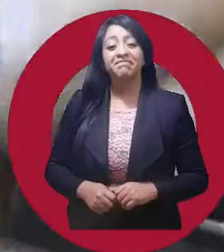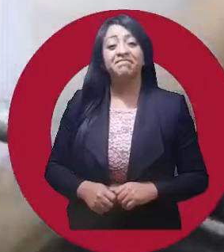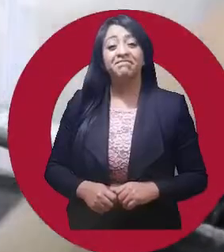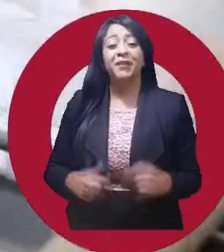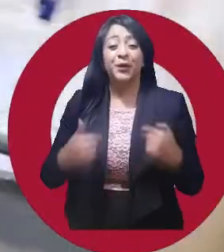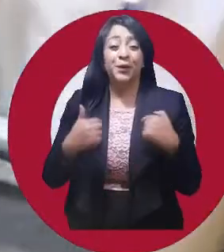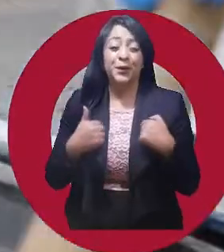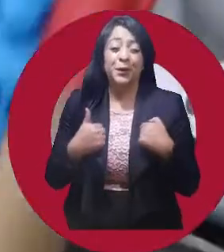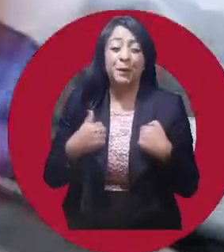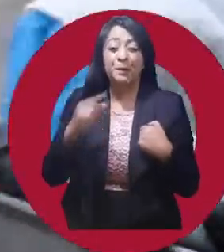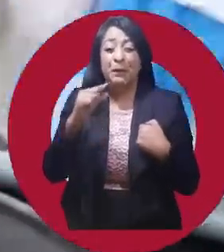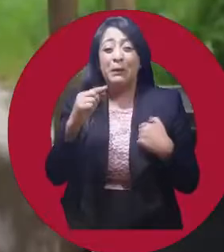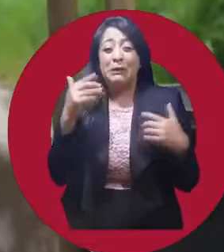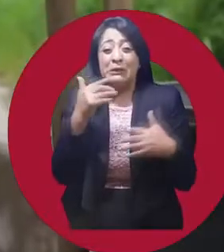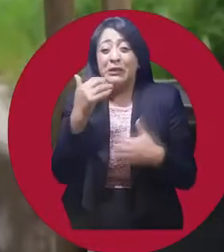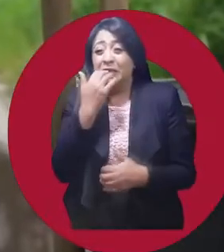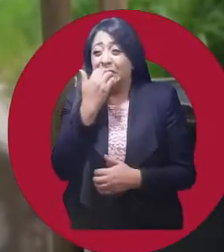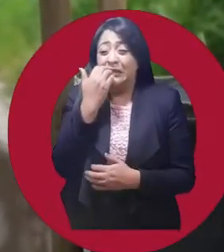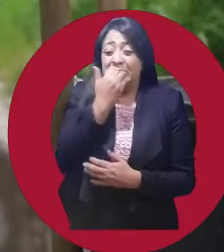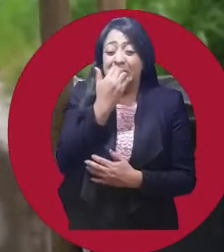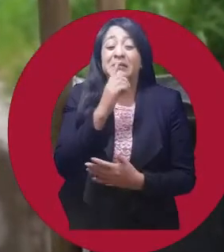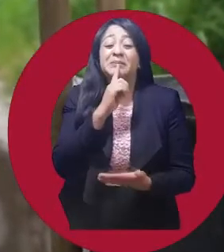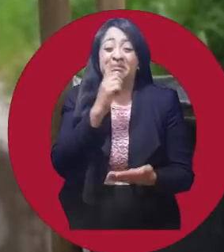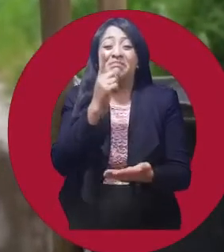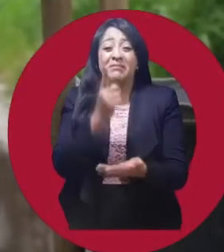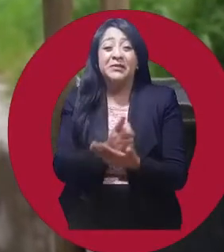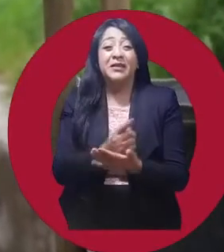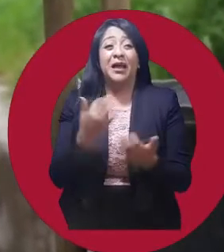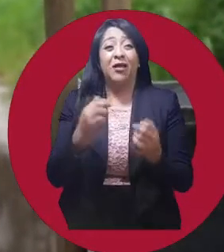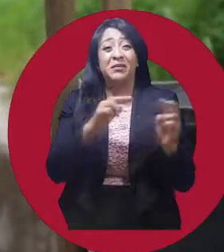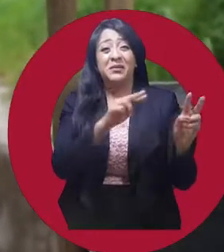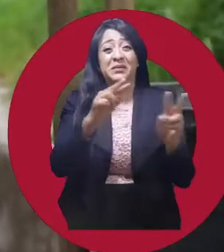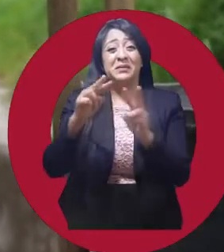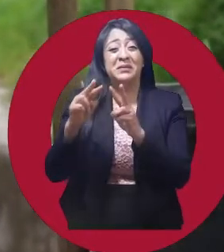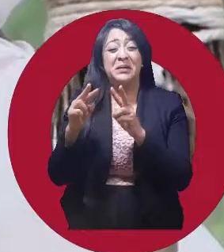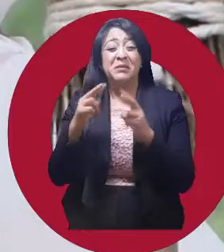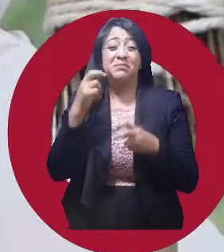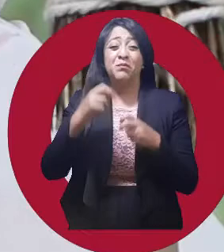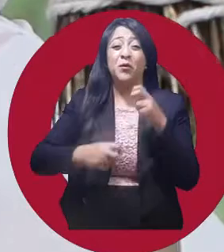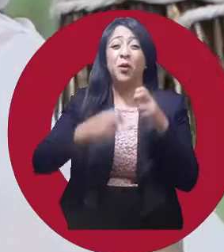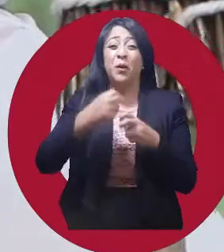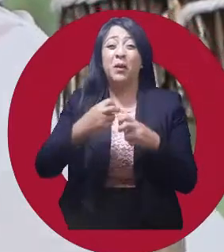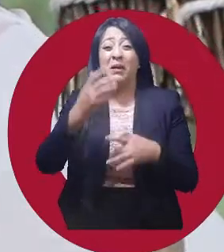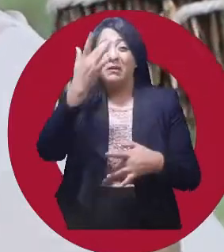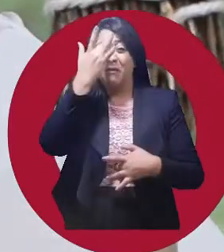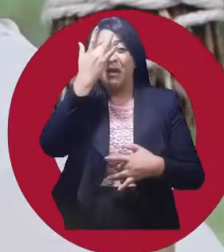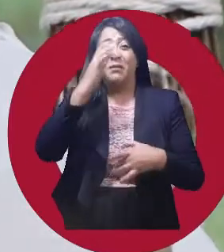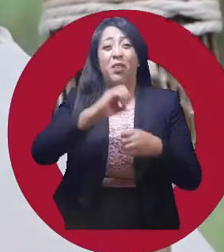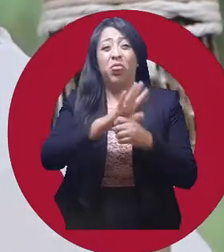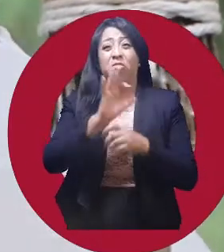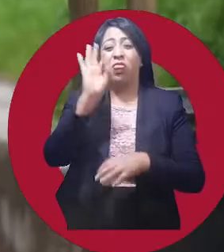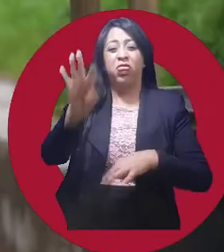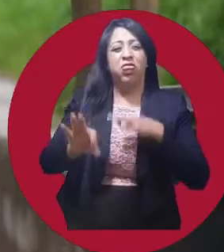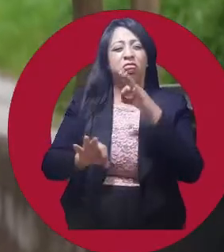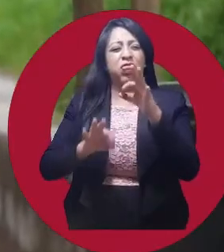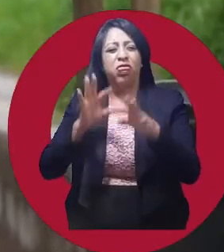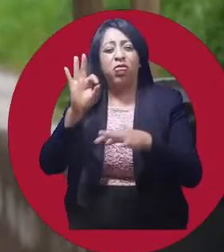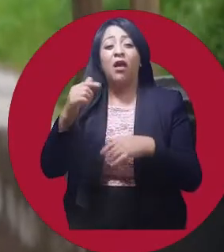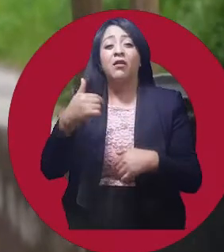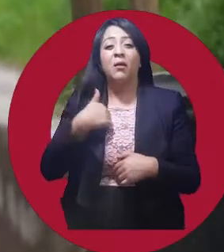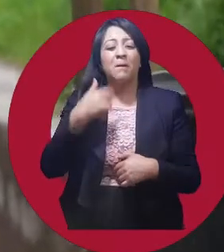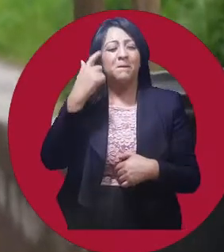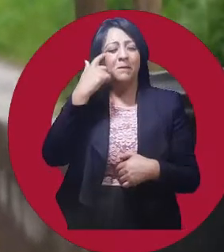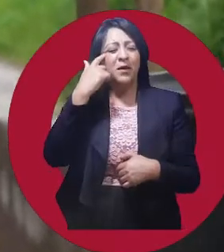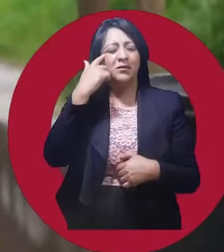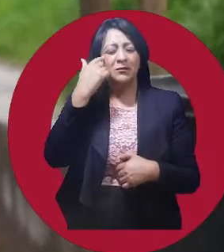Yo sí tengo un poco de temor con lo que está pasando ahorita esto de la epidemia. O sea, yo mejor